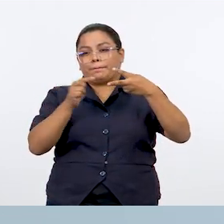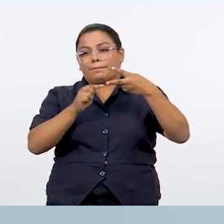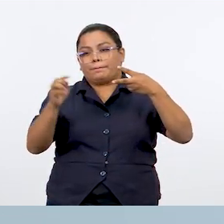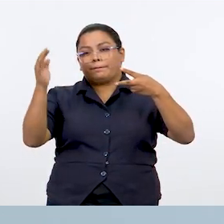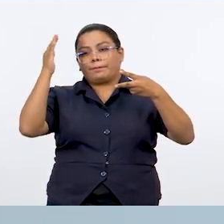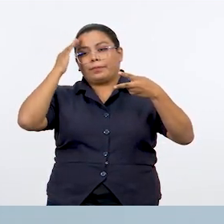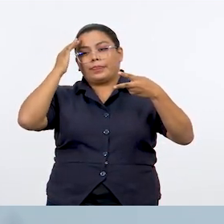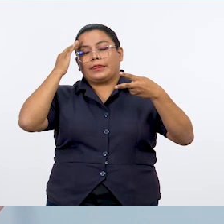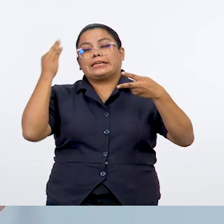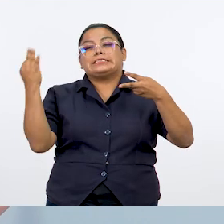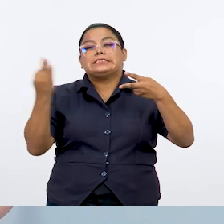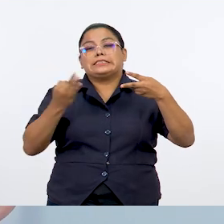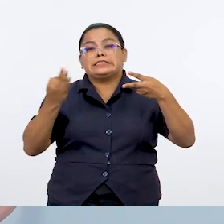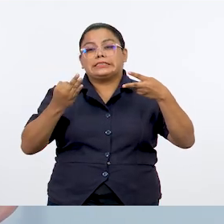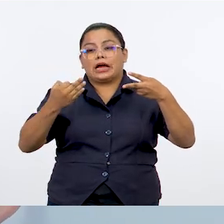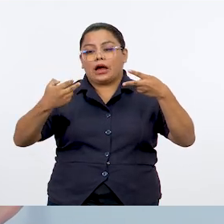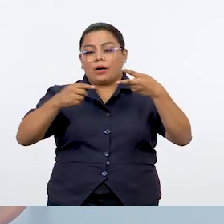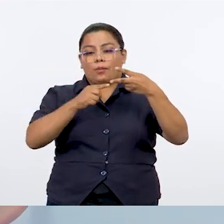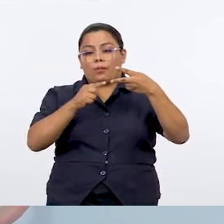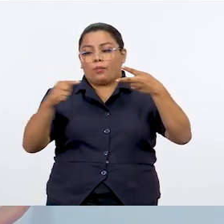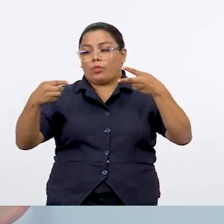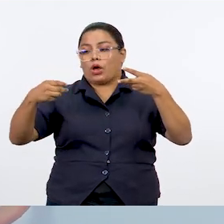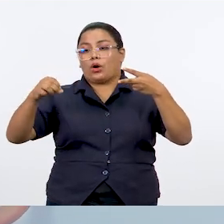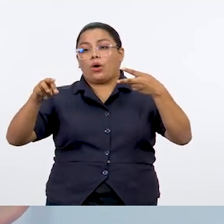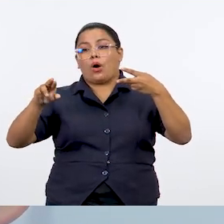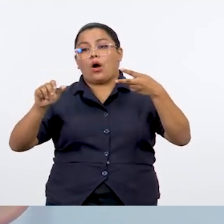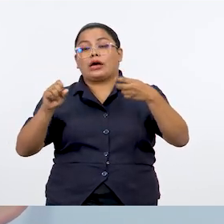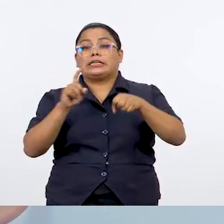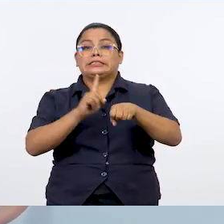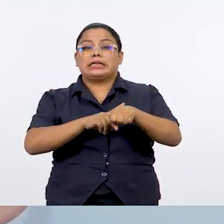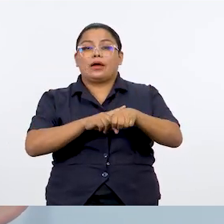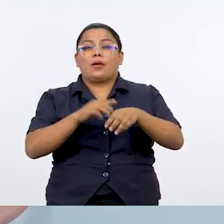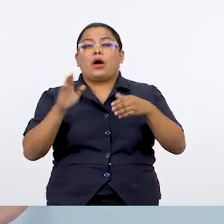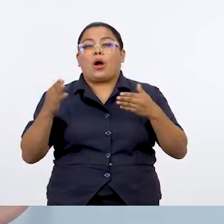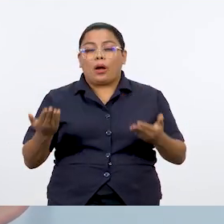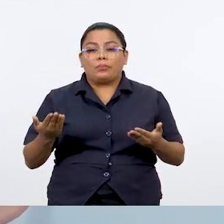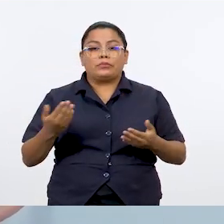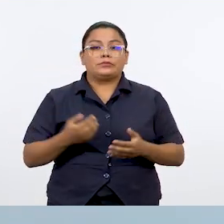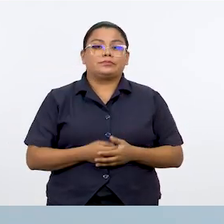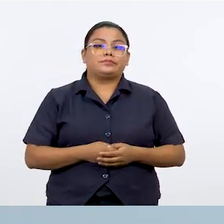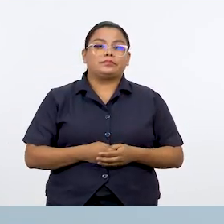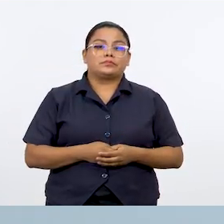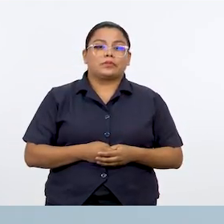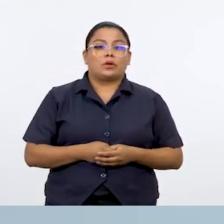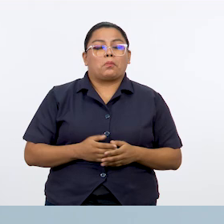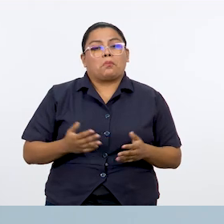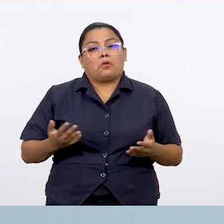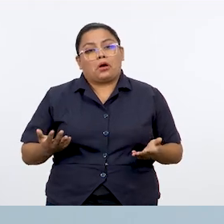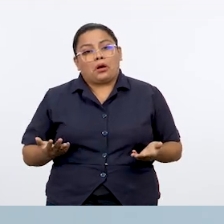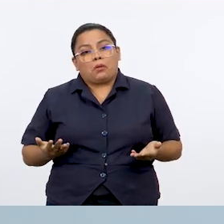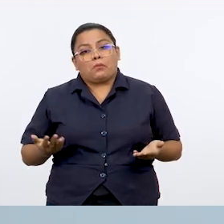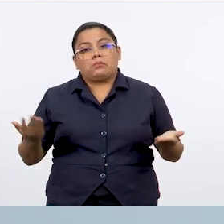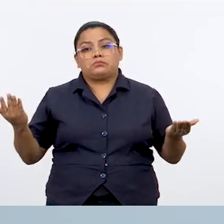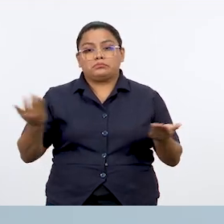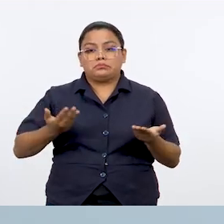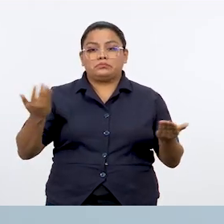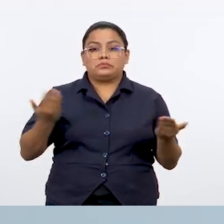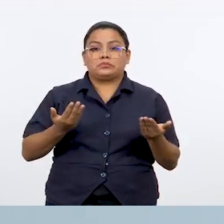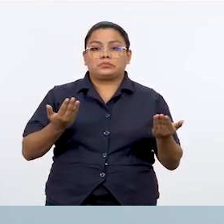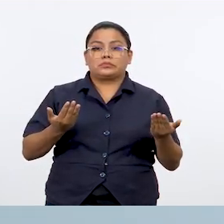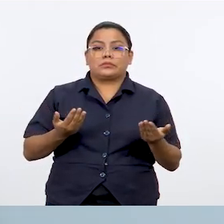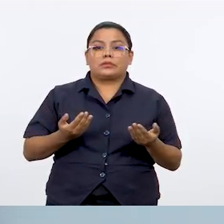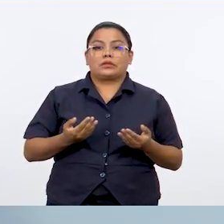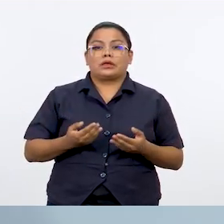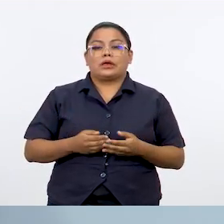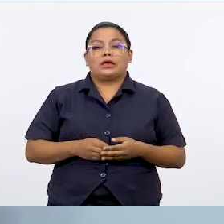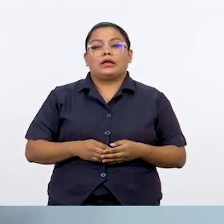Veamos, necesitamos encontrar el tiempo. ¿Pero cómo lo vamos a encontrar? Pues vamos a hacer